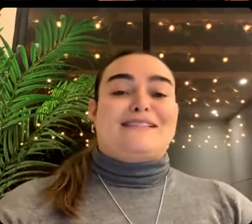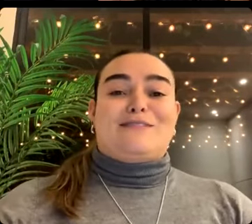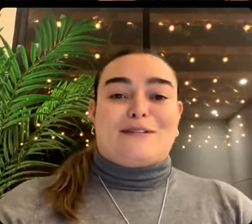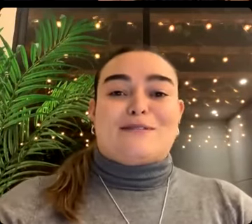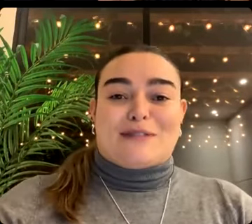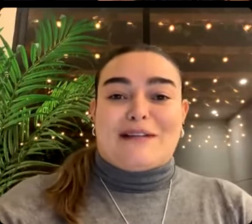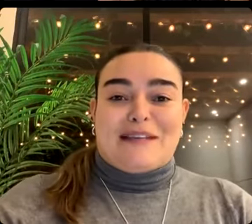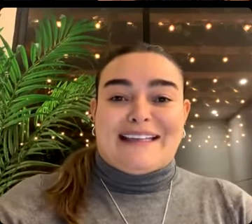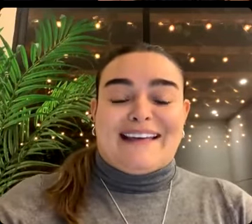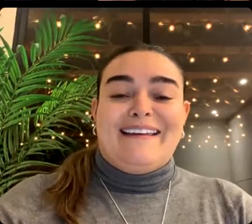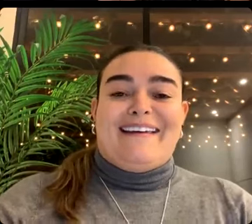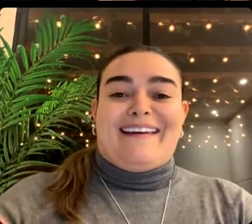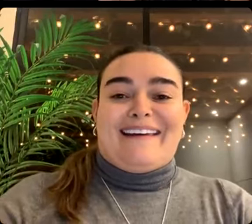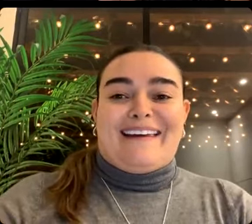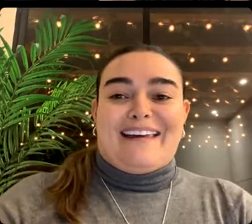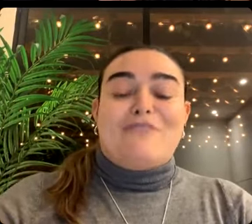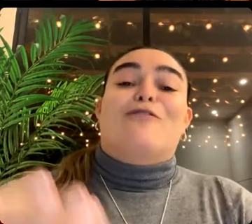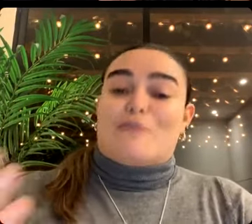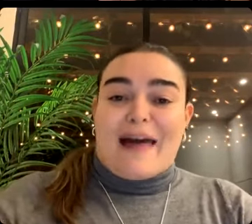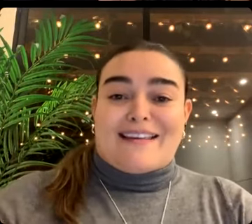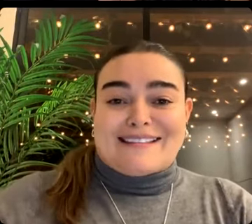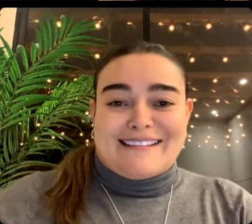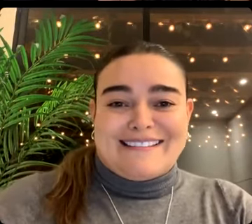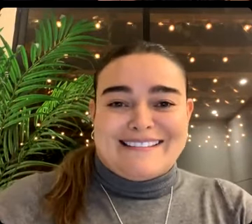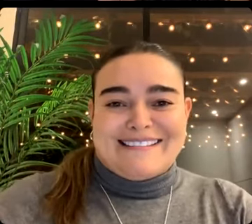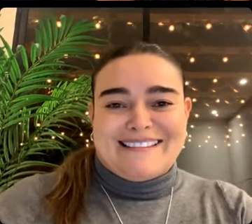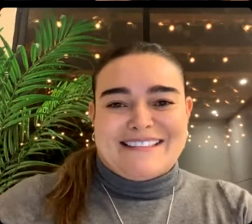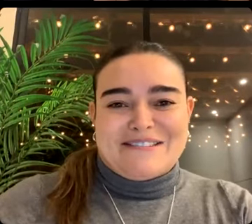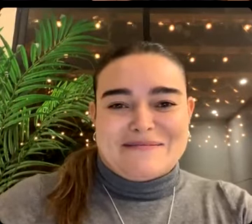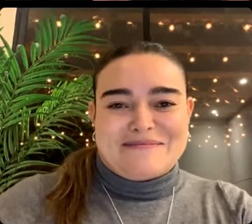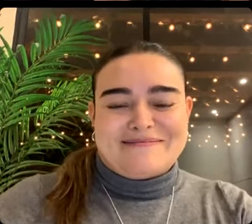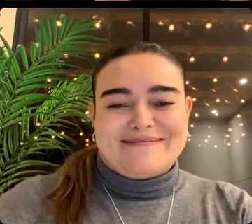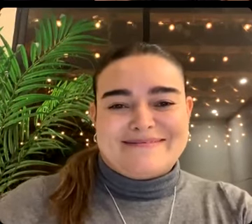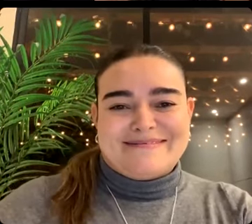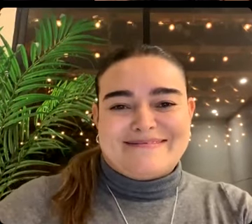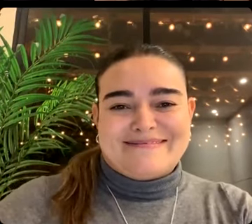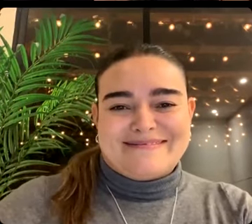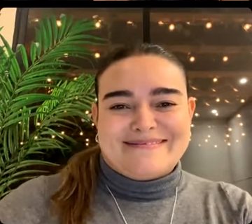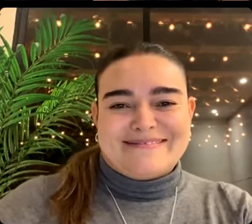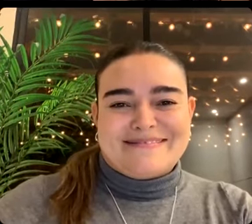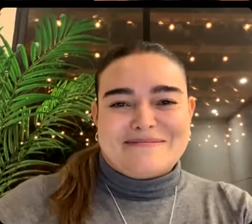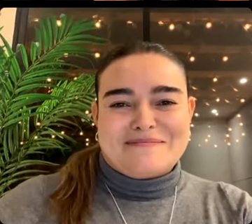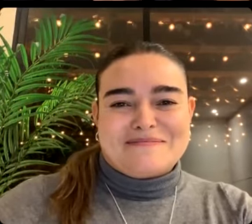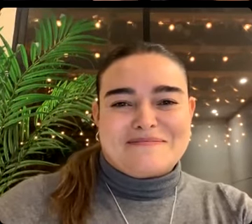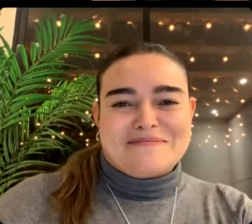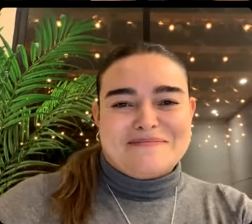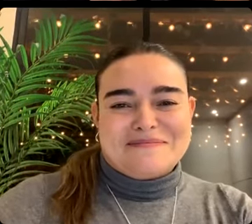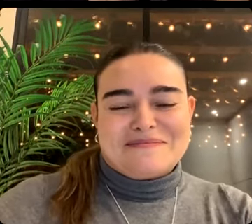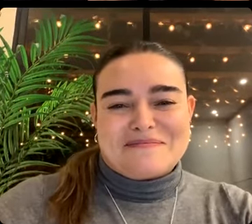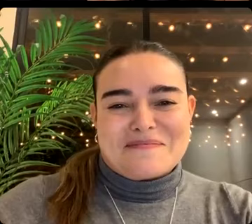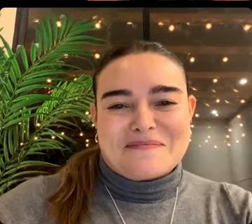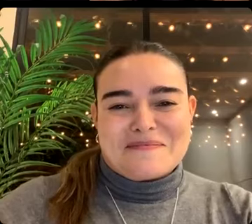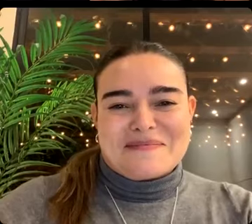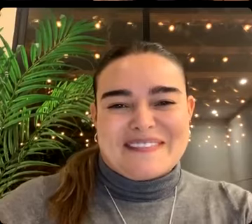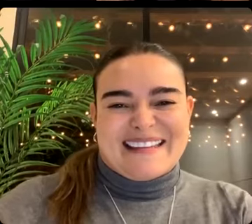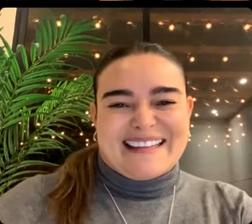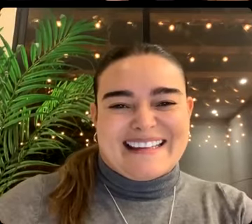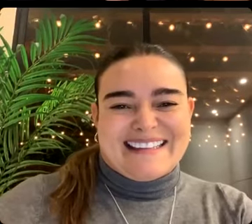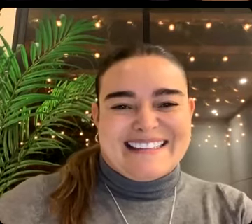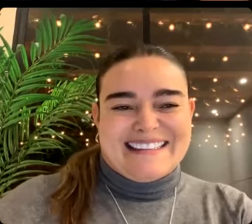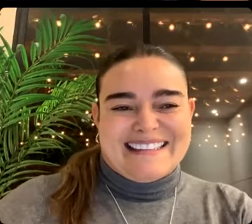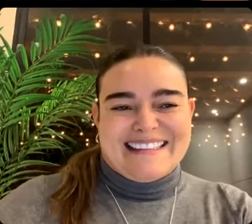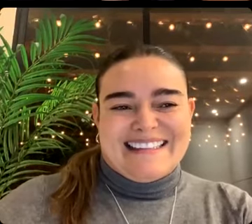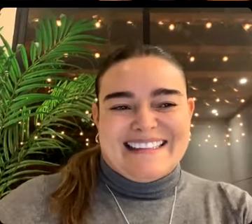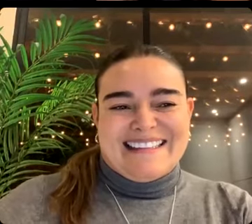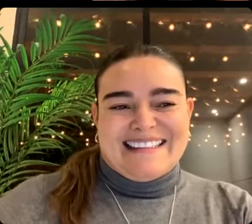tomar decisiones totalmente informadas. Claro, estoy completamente de acuerdo. Bueno, pues estamos muy felices.